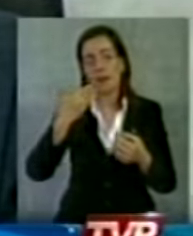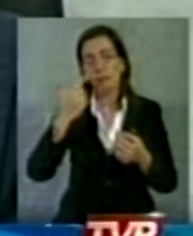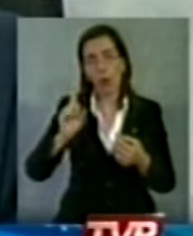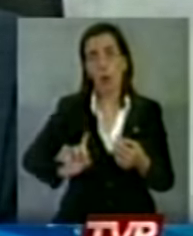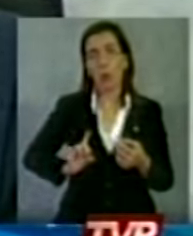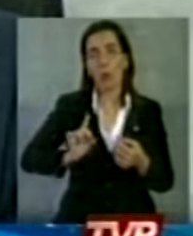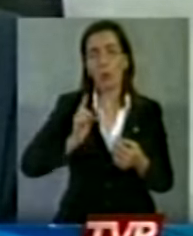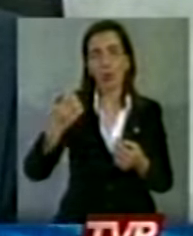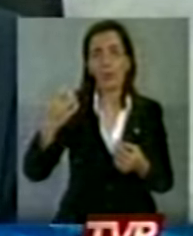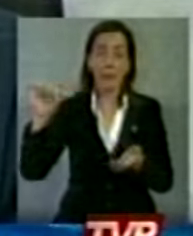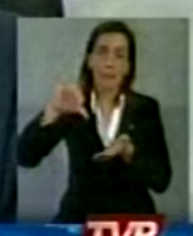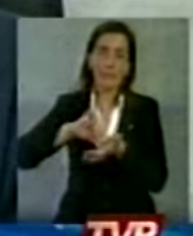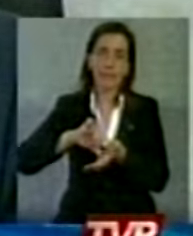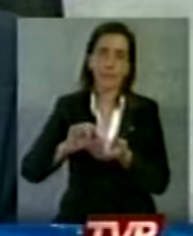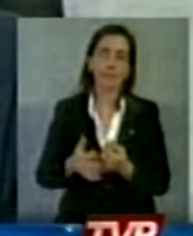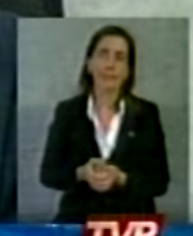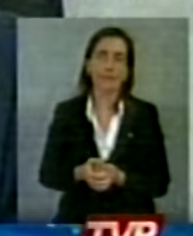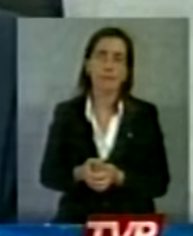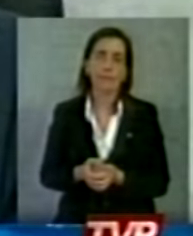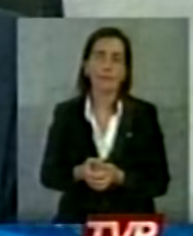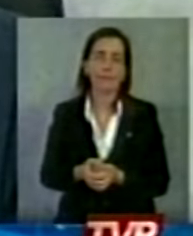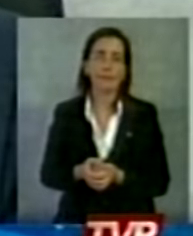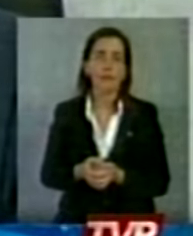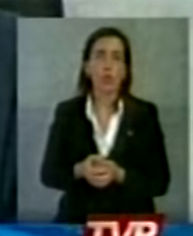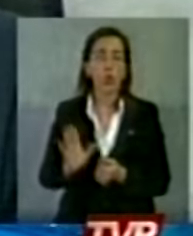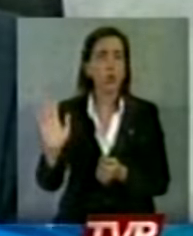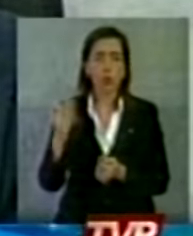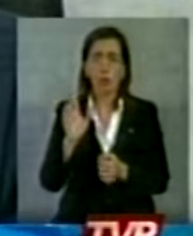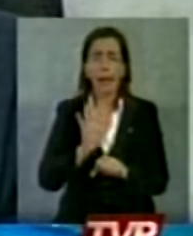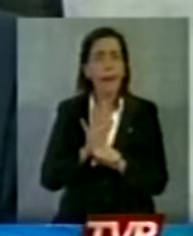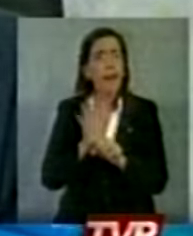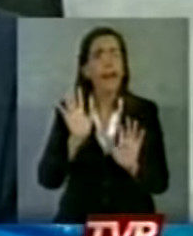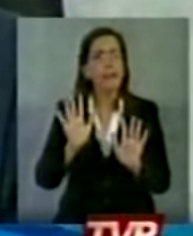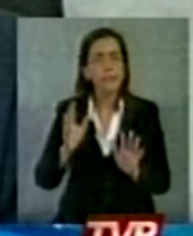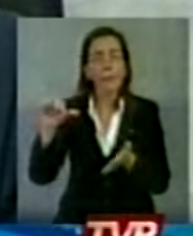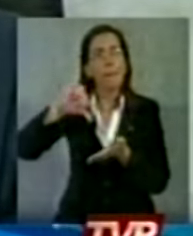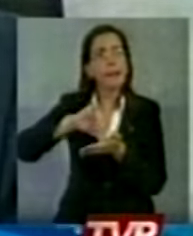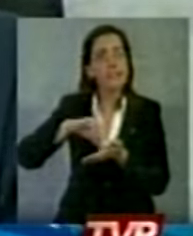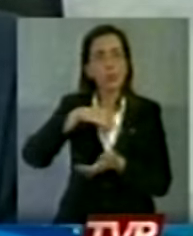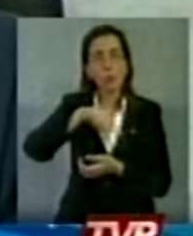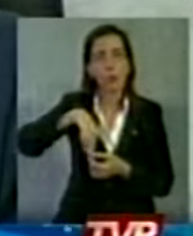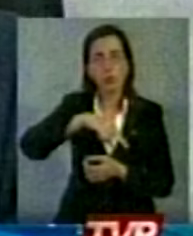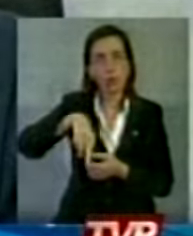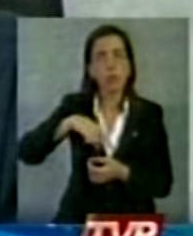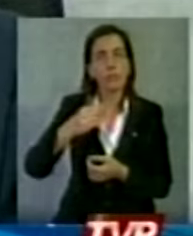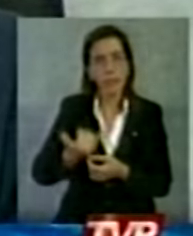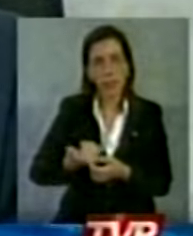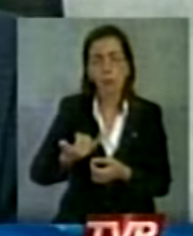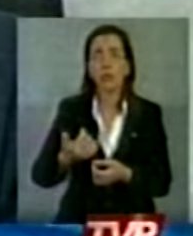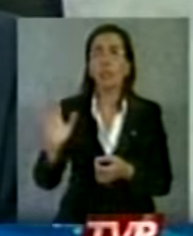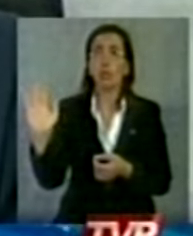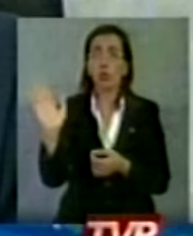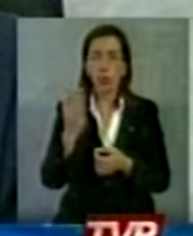nacional. Esta es la patria que hemos recibido, hemos fortalecido y